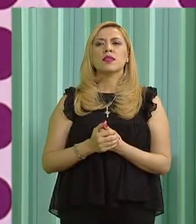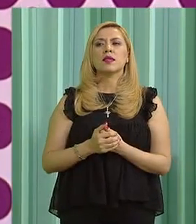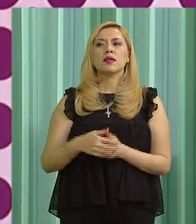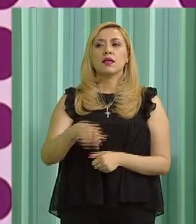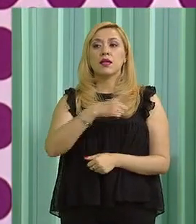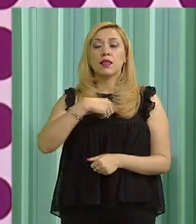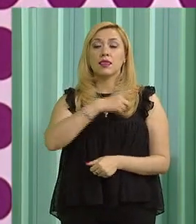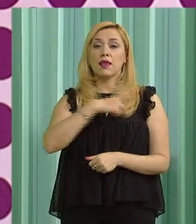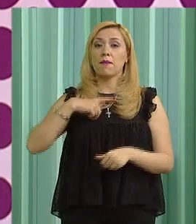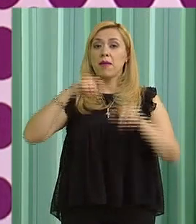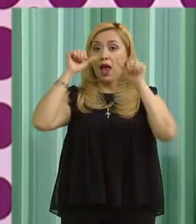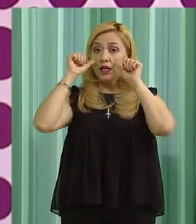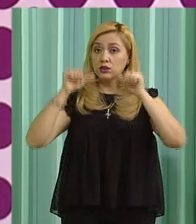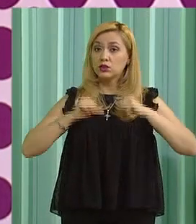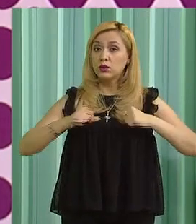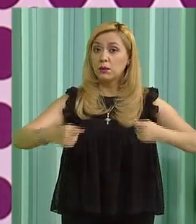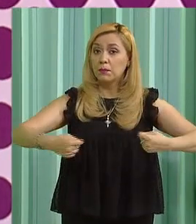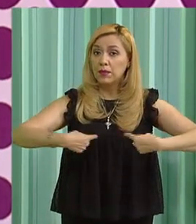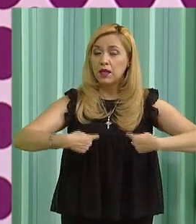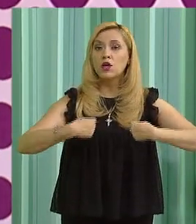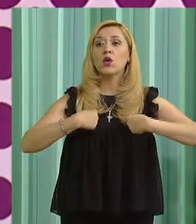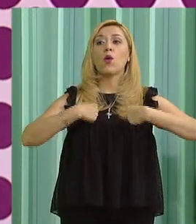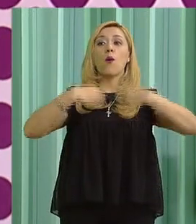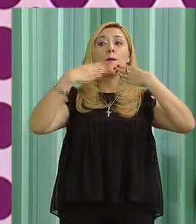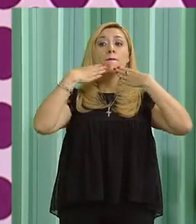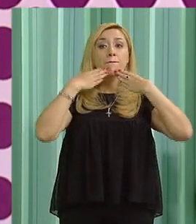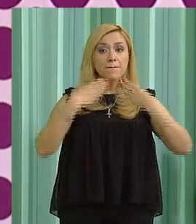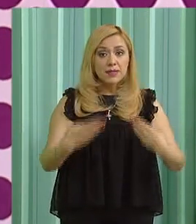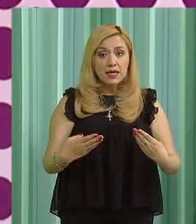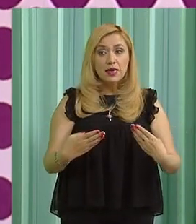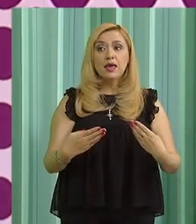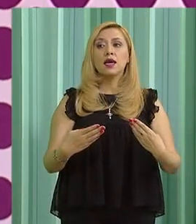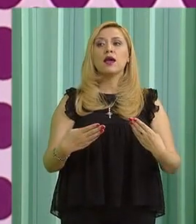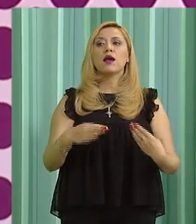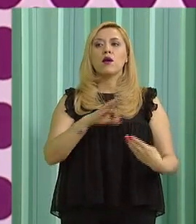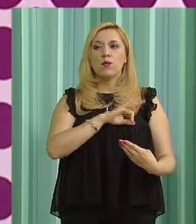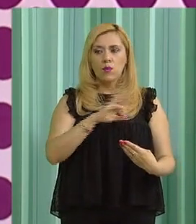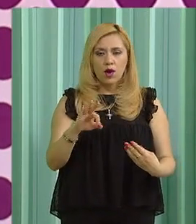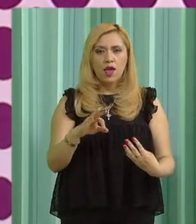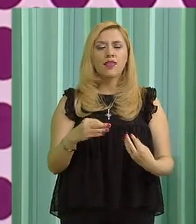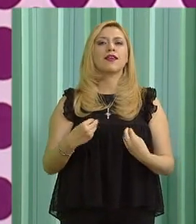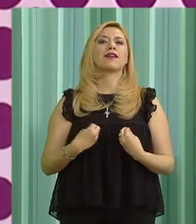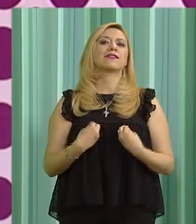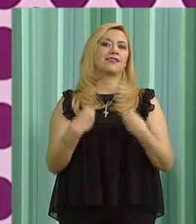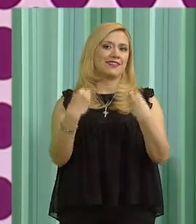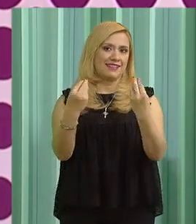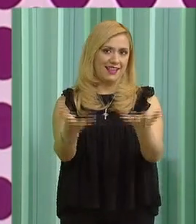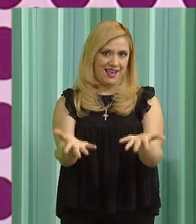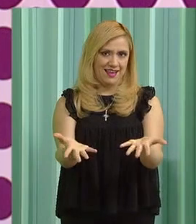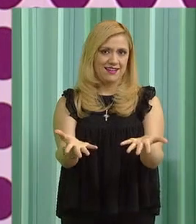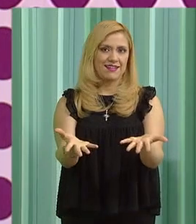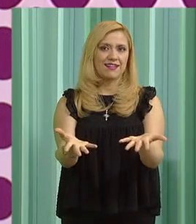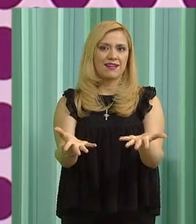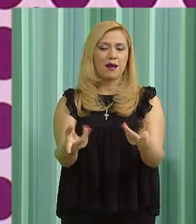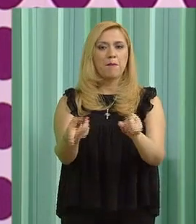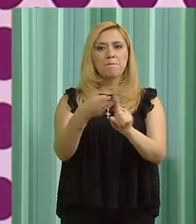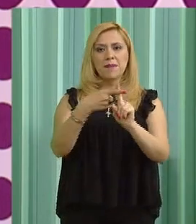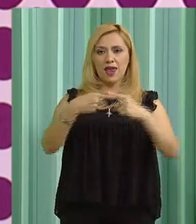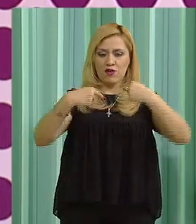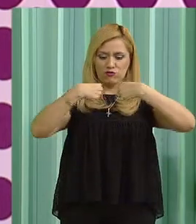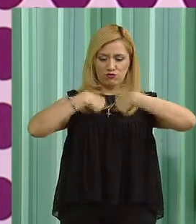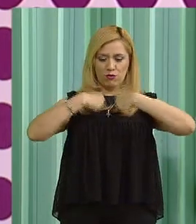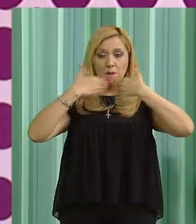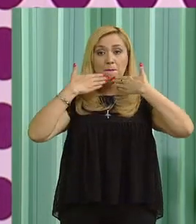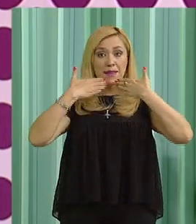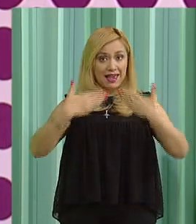que atendernos a nosotros, estar bien nosotros, para poder dar lo mejor que tenemos, ¿no? A los demás.